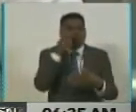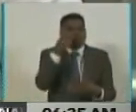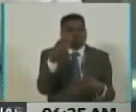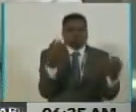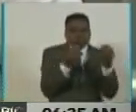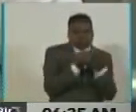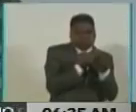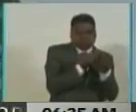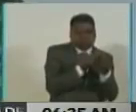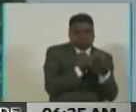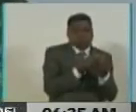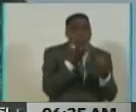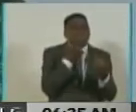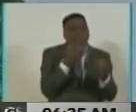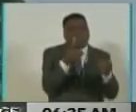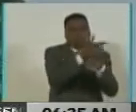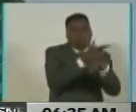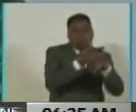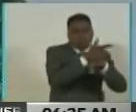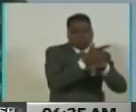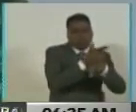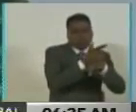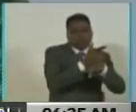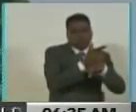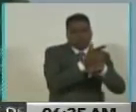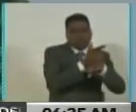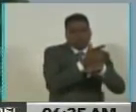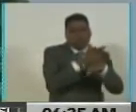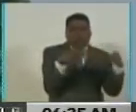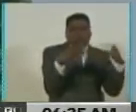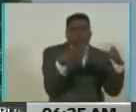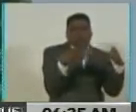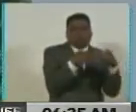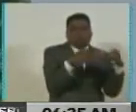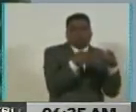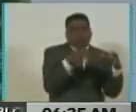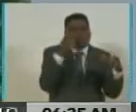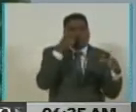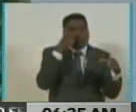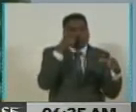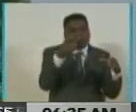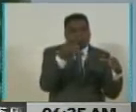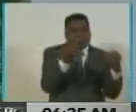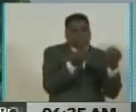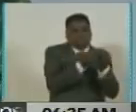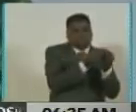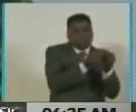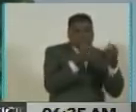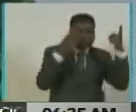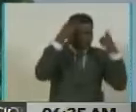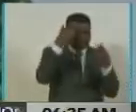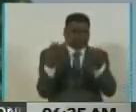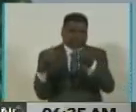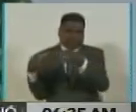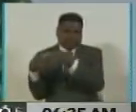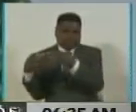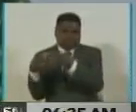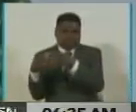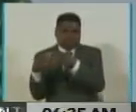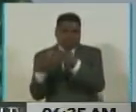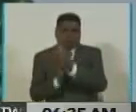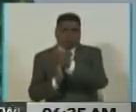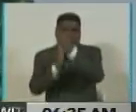esa conexión entre lo que tú llamas el pueblo revolucionario y el gobierno se está fortaleciendo, se está rescatando. Era un poco a lo que me refería